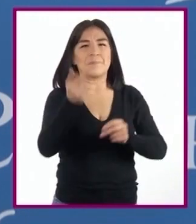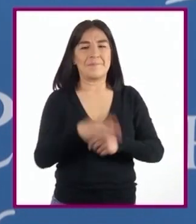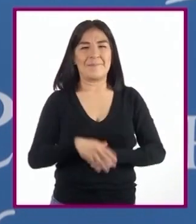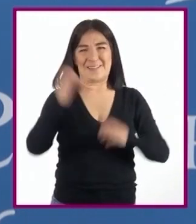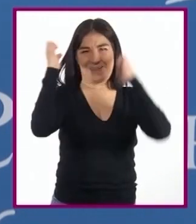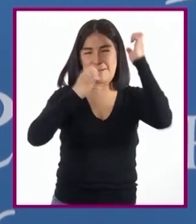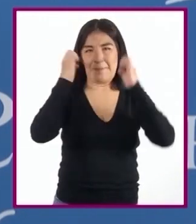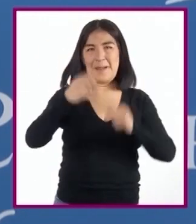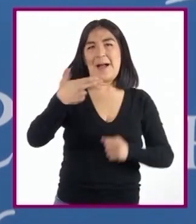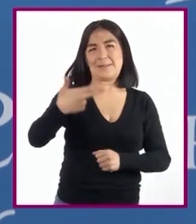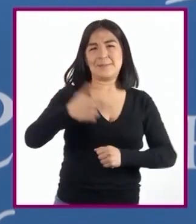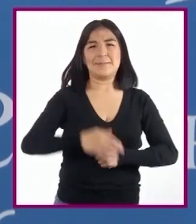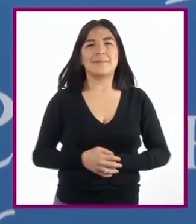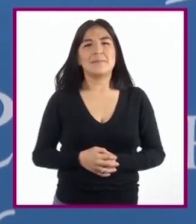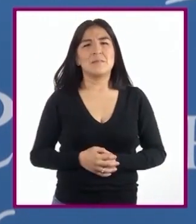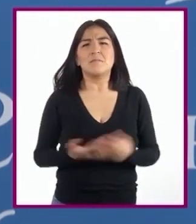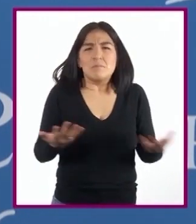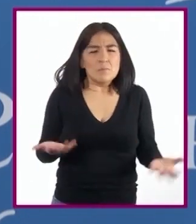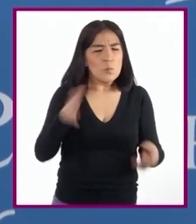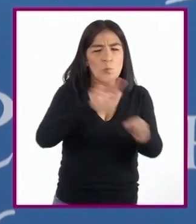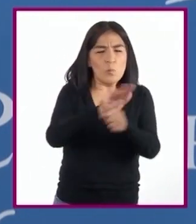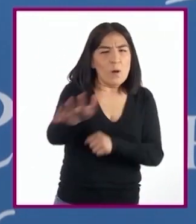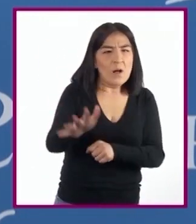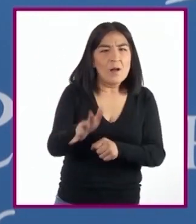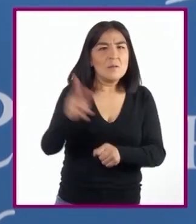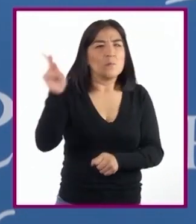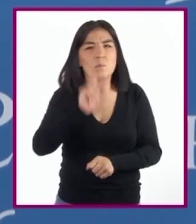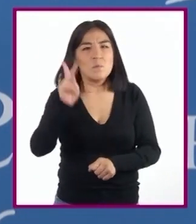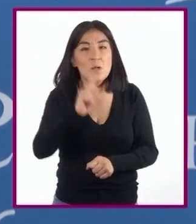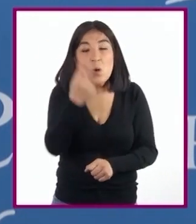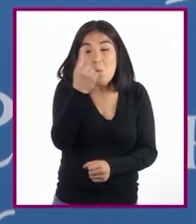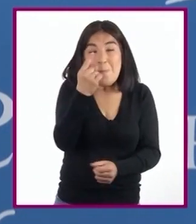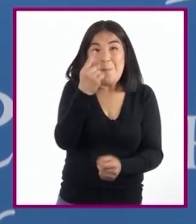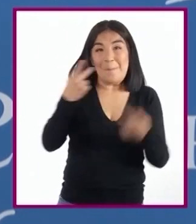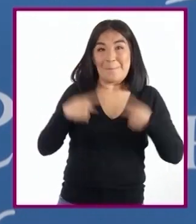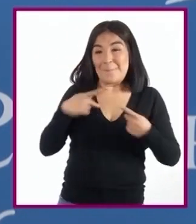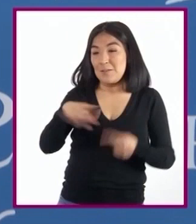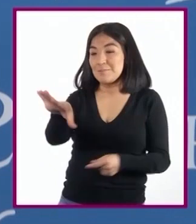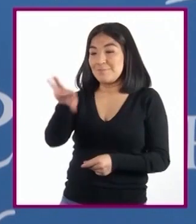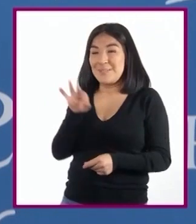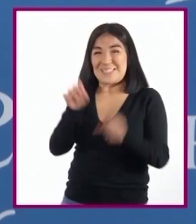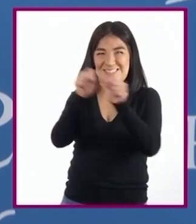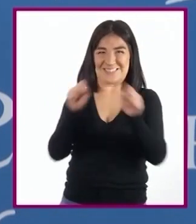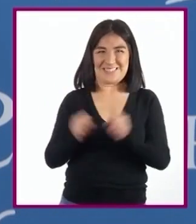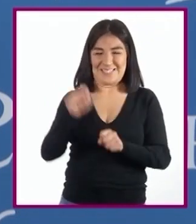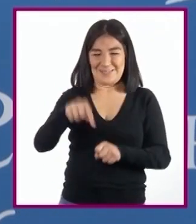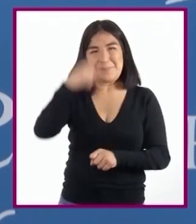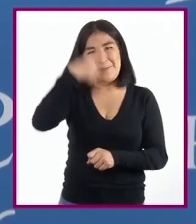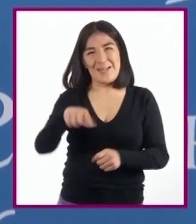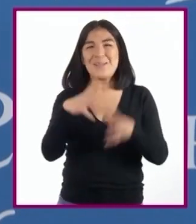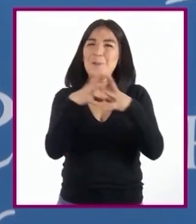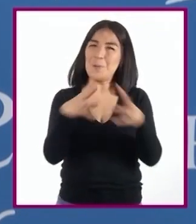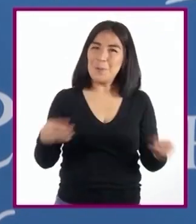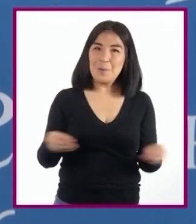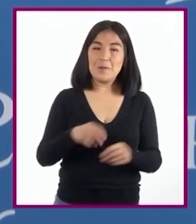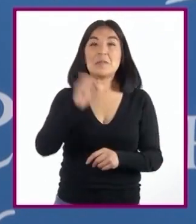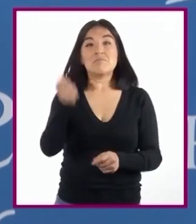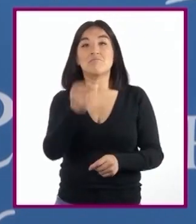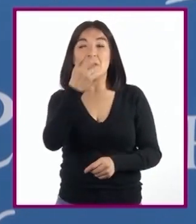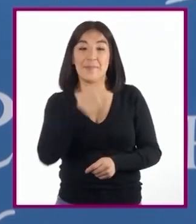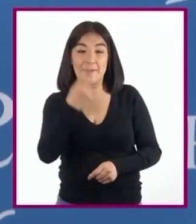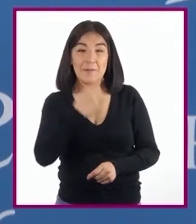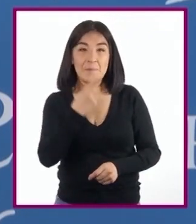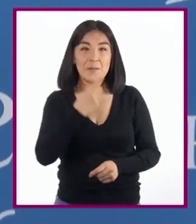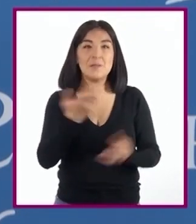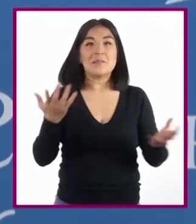H. ¿Cuál es la probabilidad de escoger una persona de la sala de recuperación que tenga